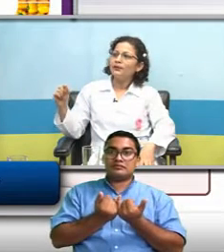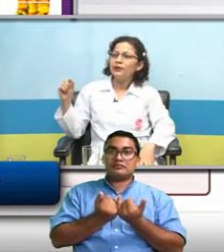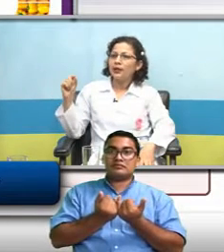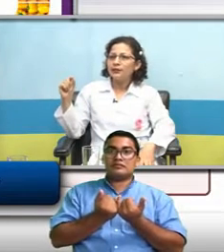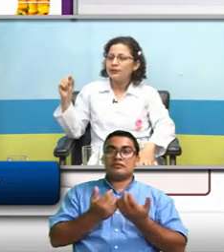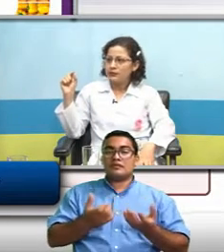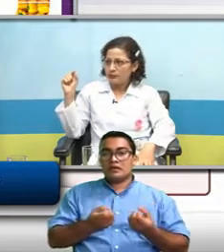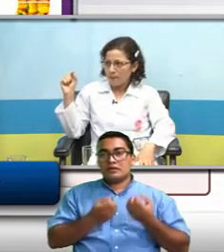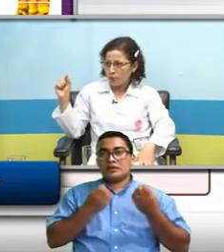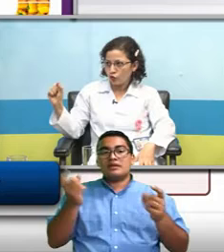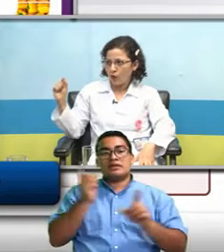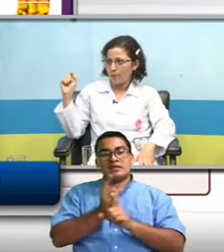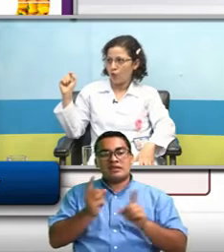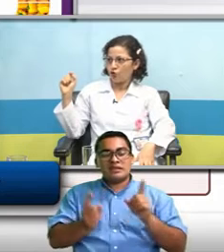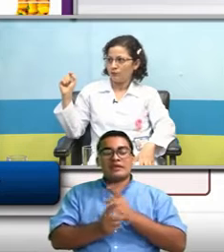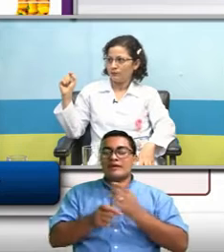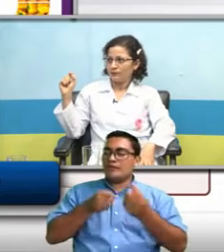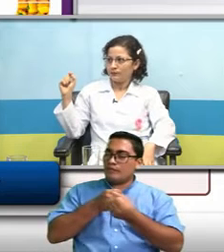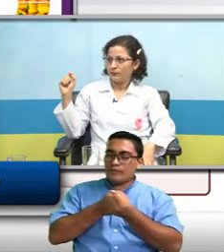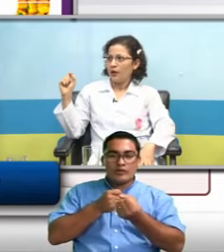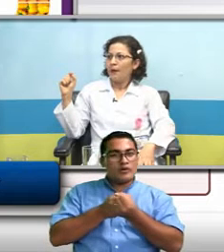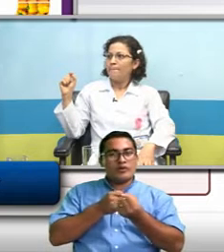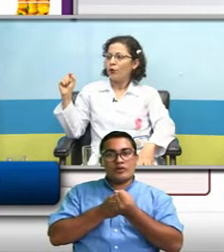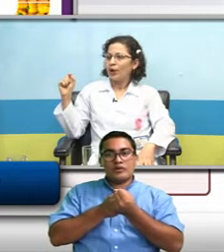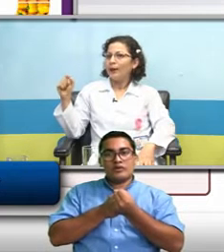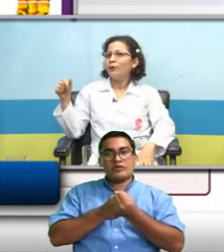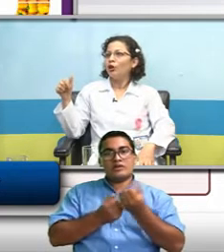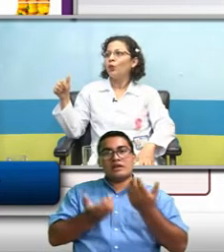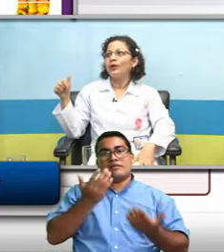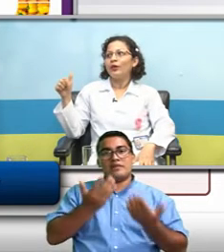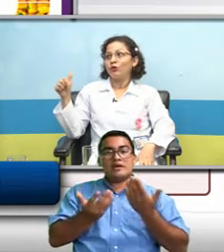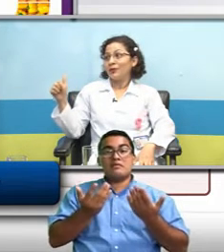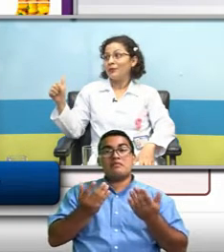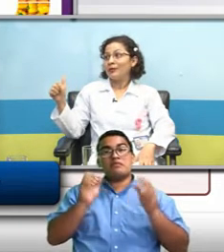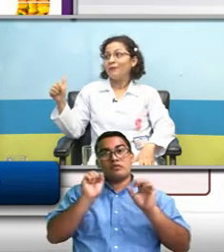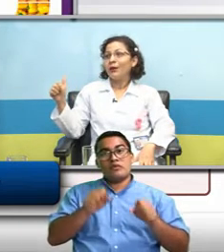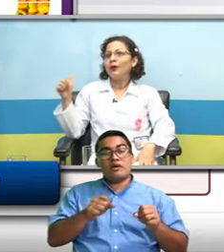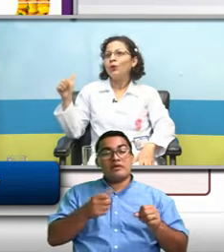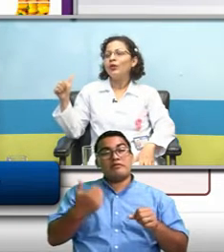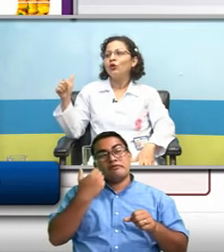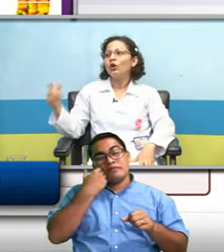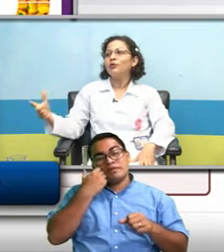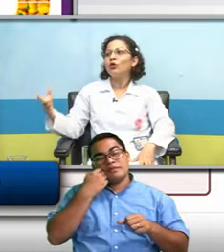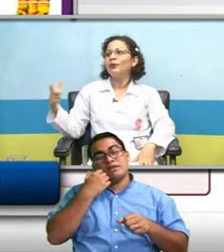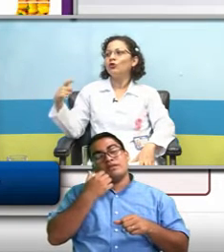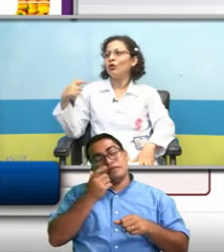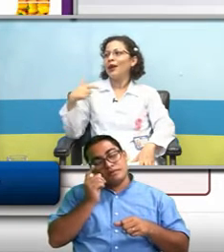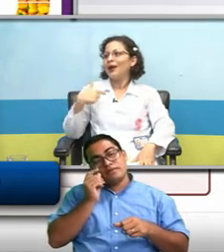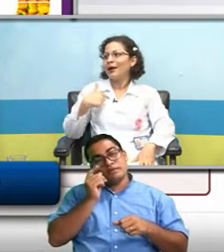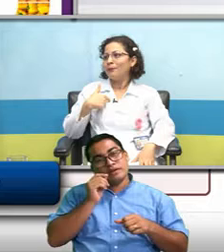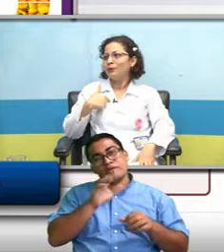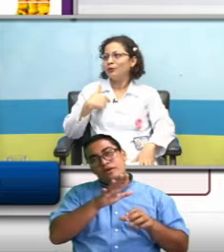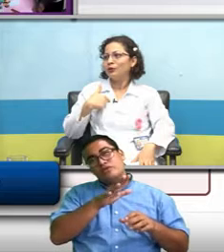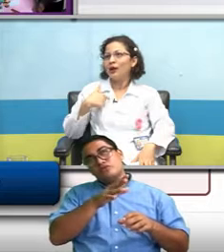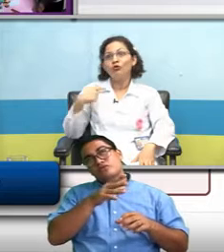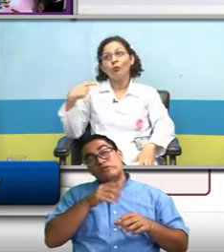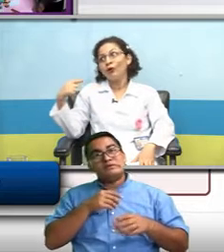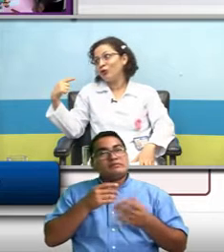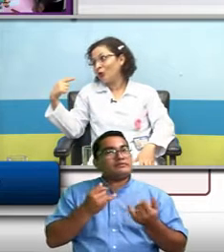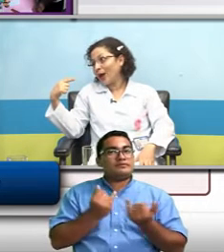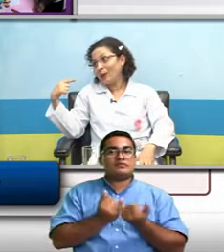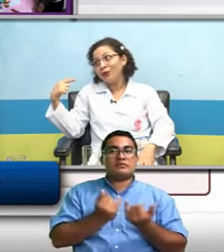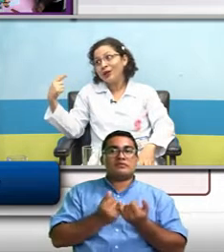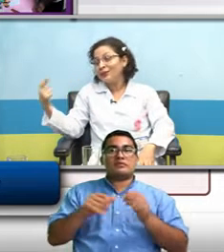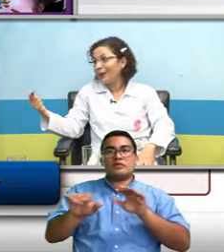del paciente necesita mucho apoyo. También se puede enfermar. ¿Por qué? Porque el cuidador también se enferma, el cuidador absorbe toda la carga emocional, no